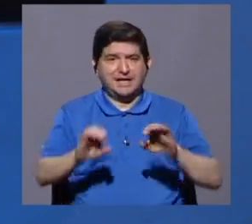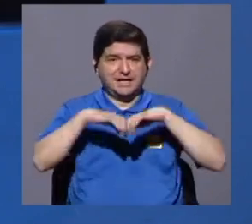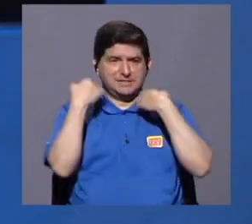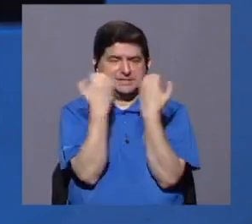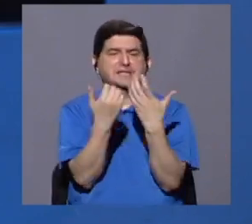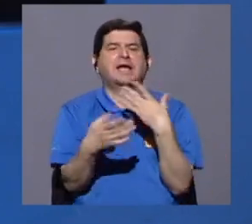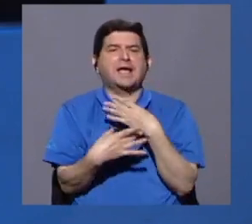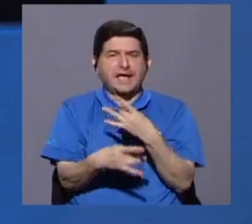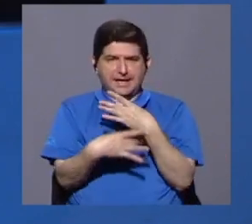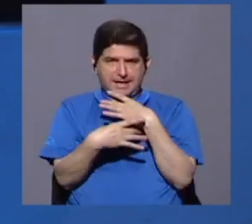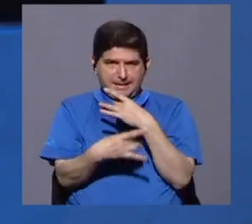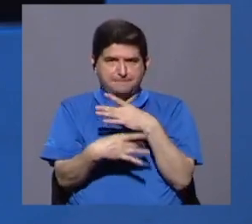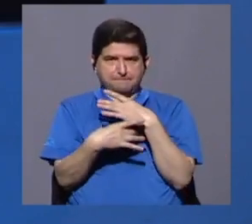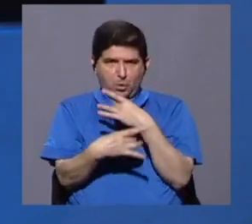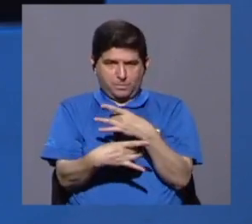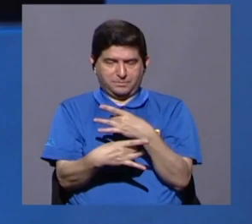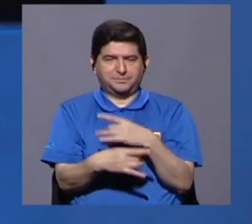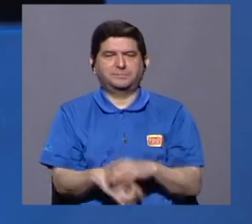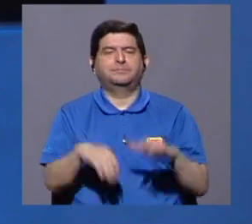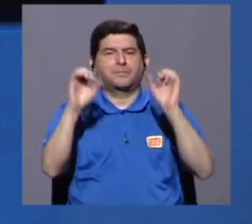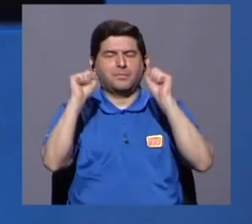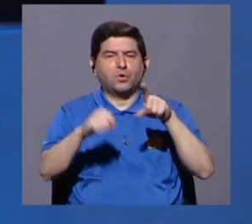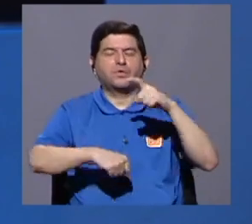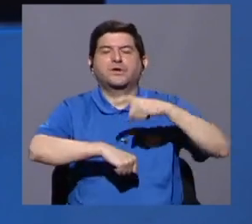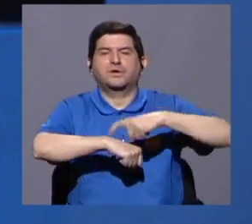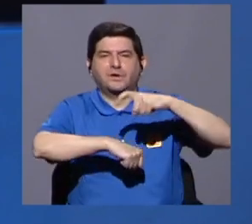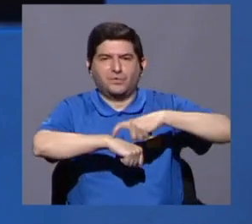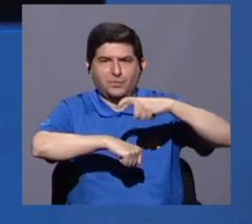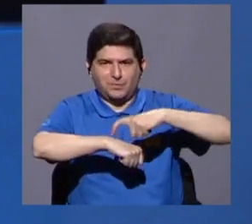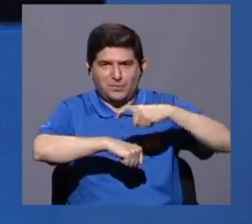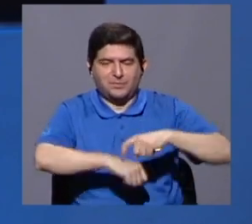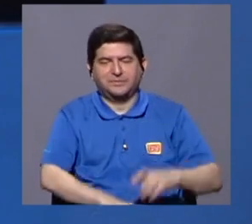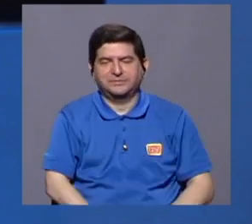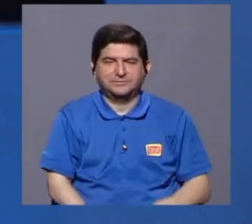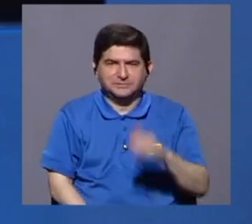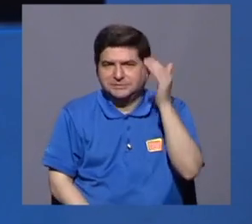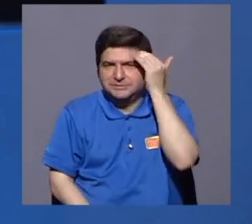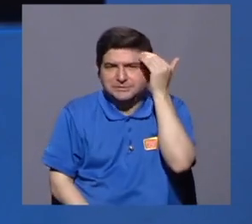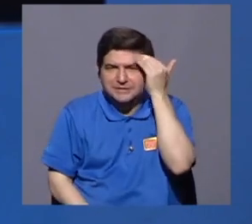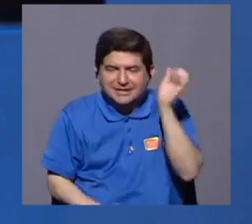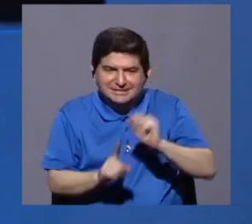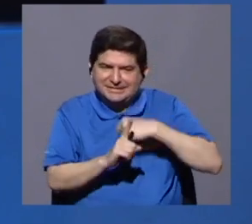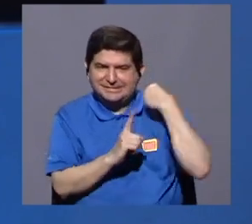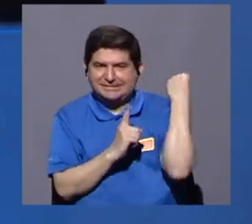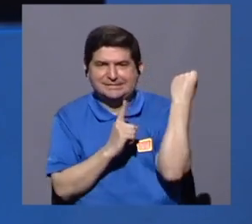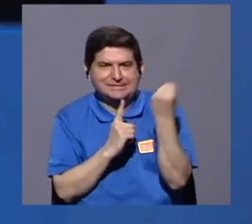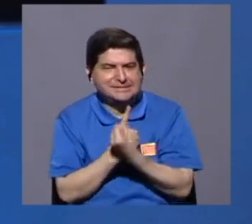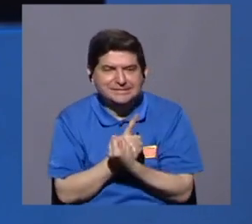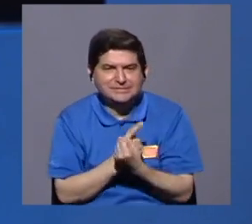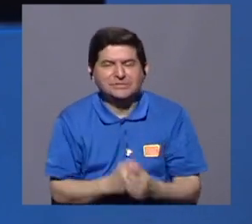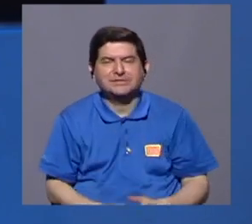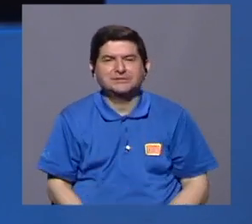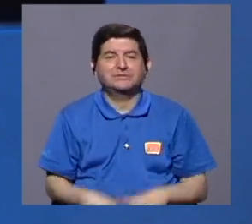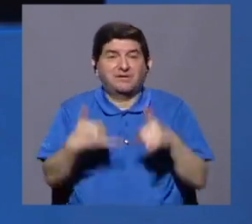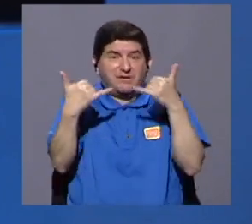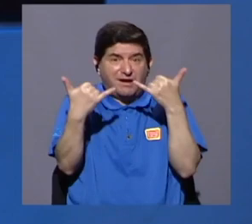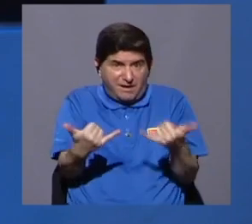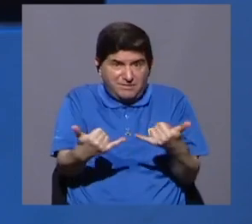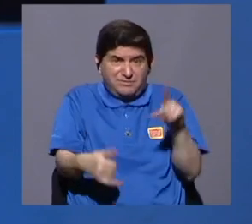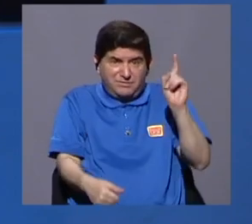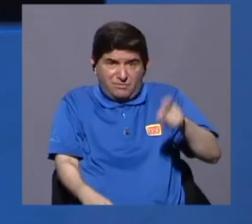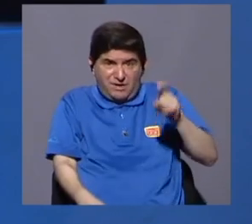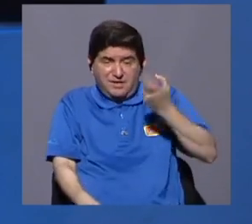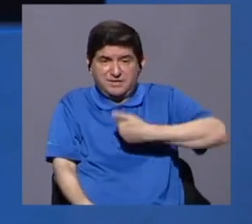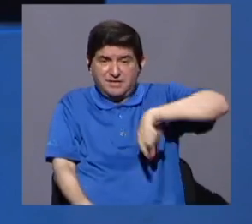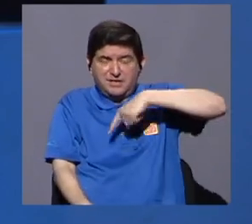interesante para poder en algún momento sabemos que la situación actual requiere que